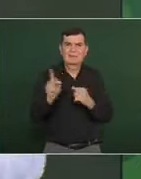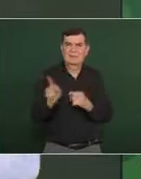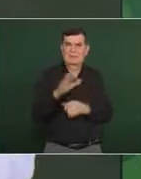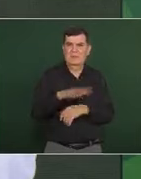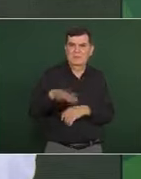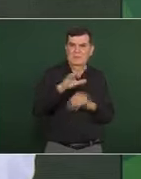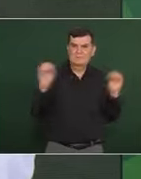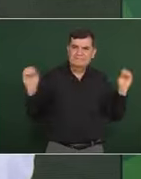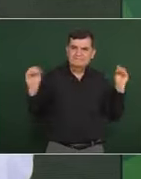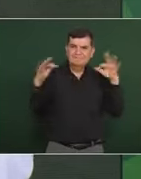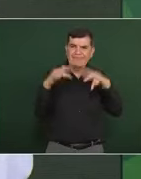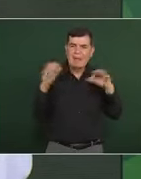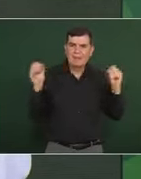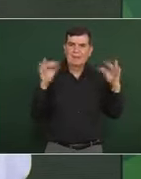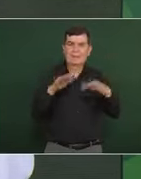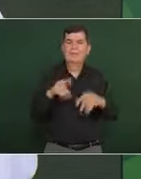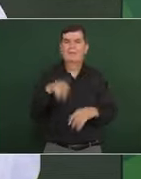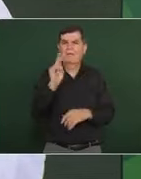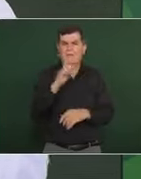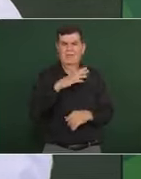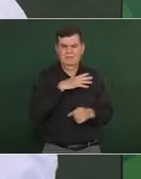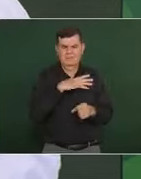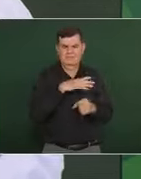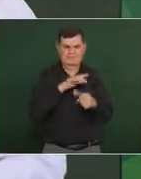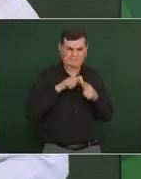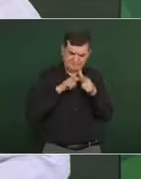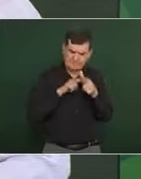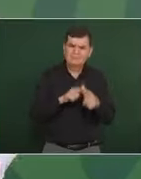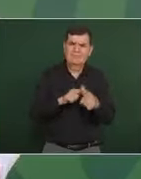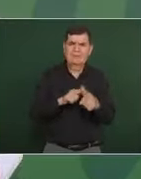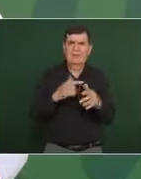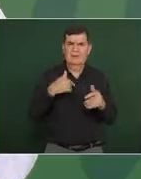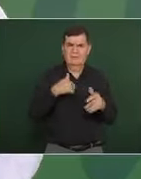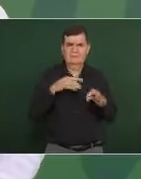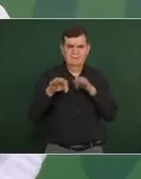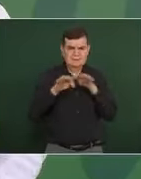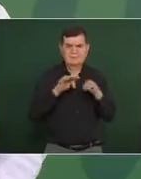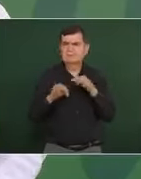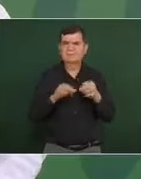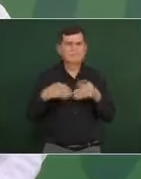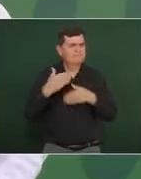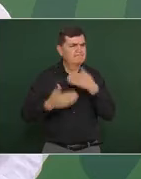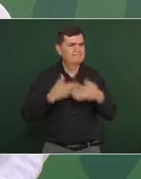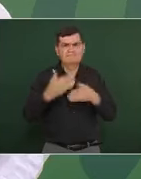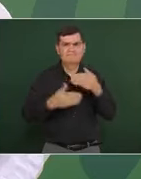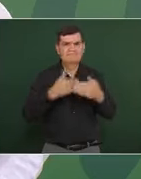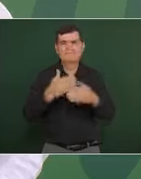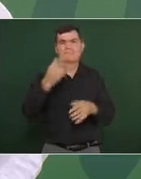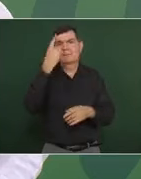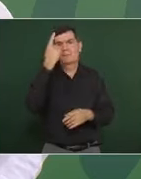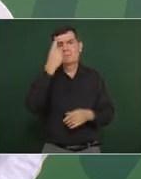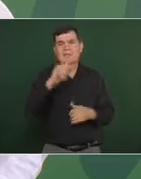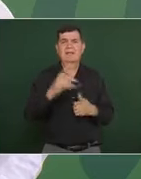públicos, pero tenemos que seguir trabajando para